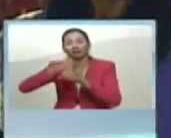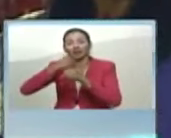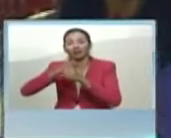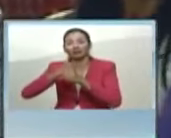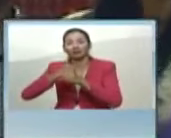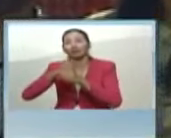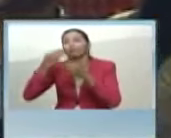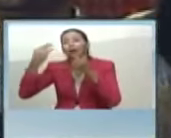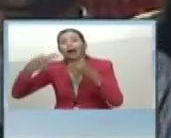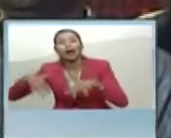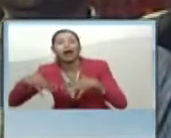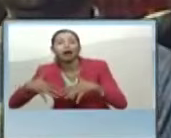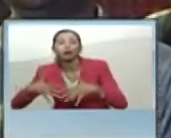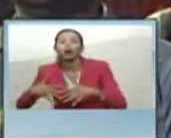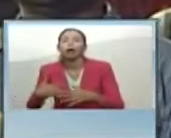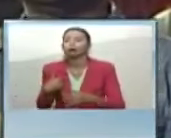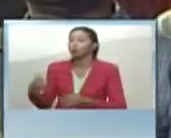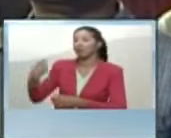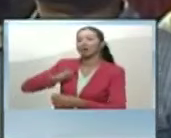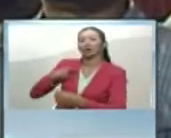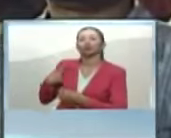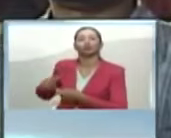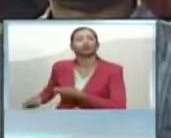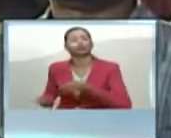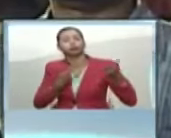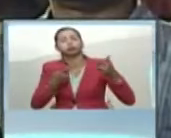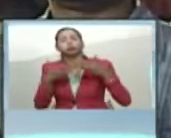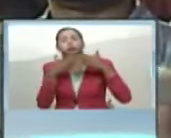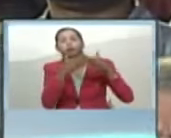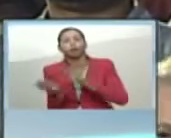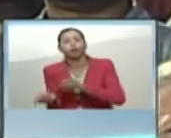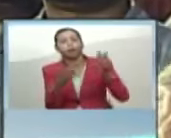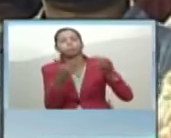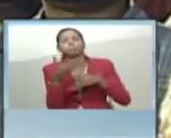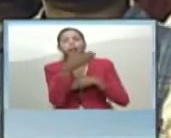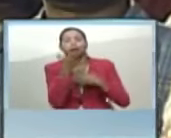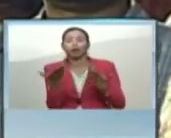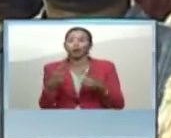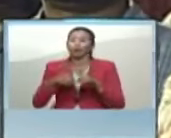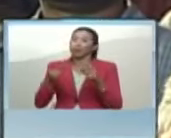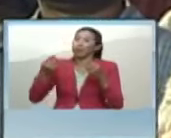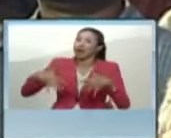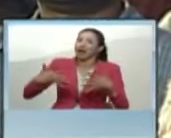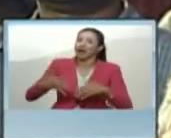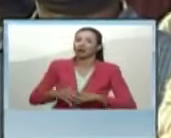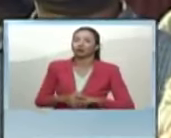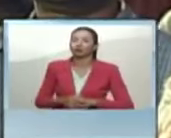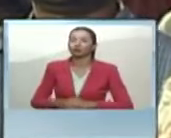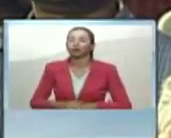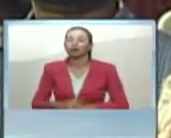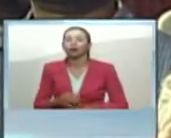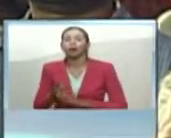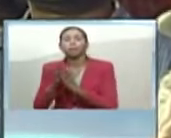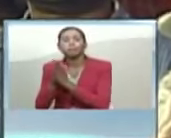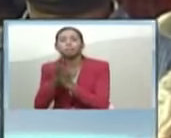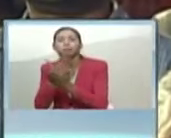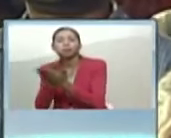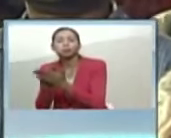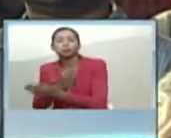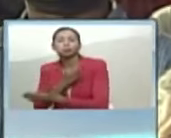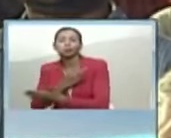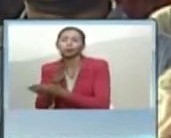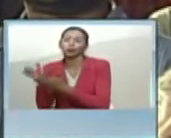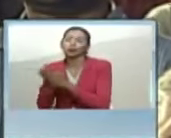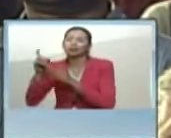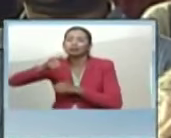incremente. Nosotros ahorita pedimos y le pedimos al señor de la Cebal, al coronel de la Cebal, que necesitamos un